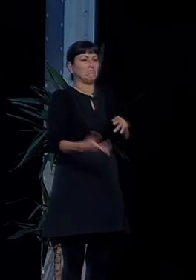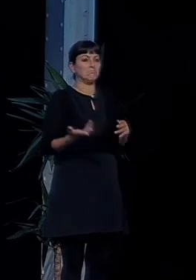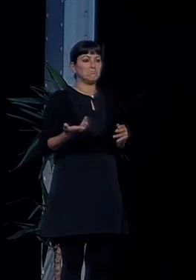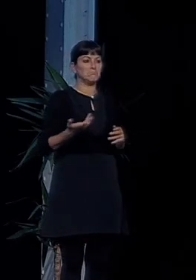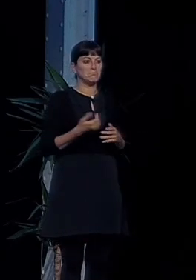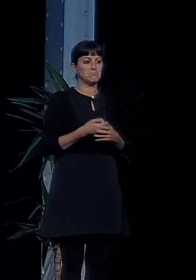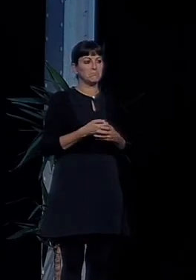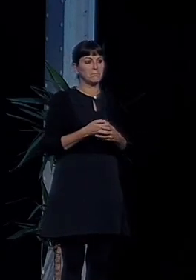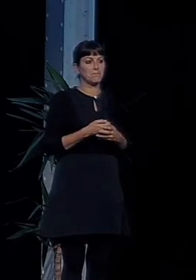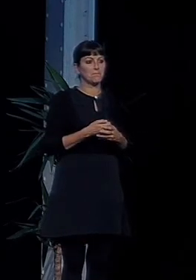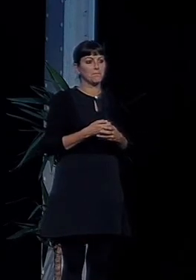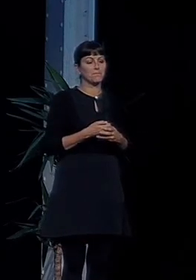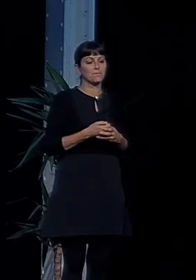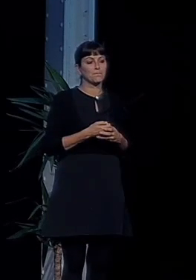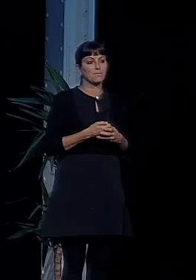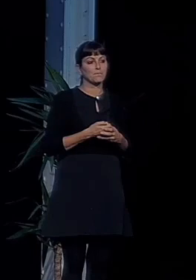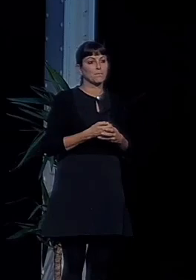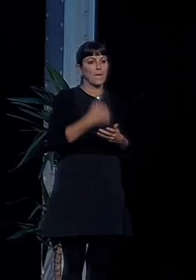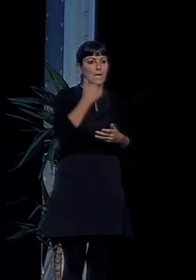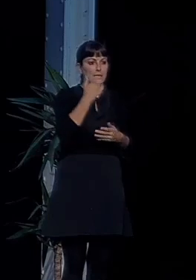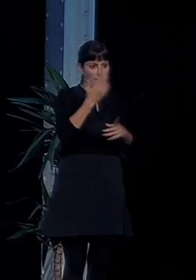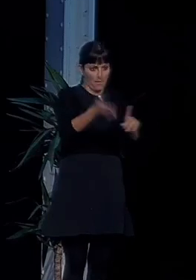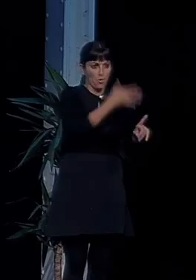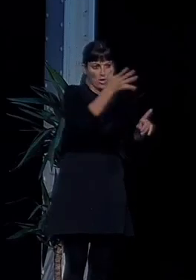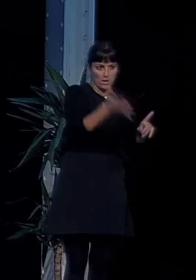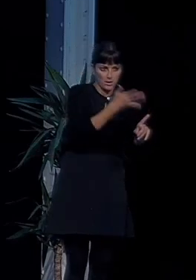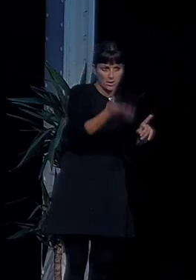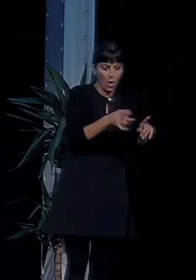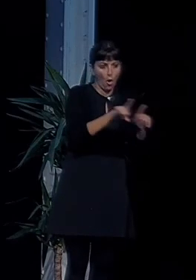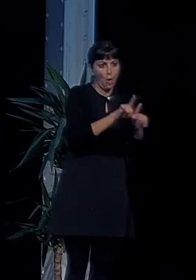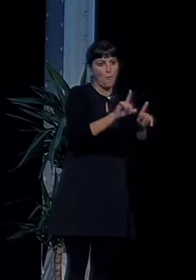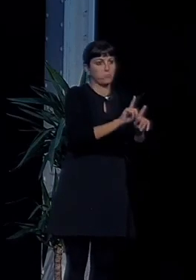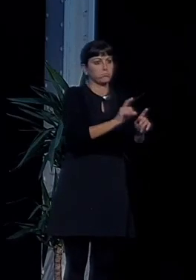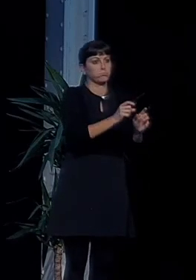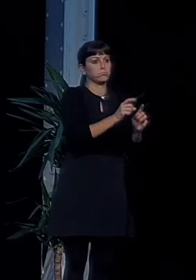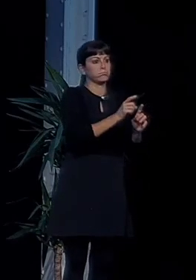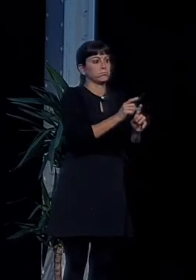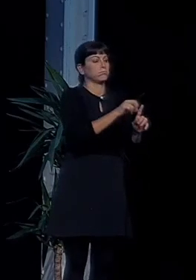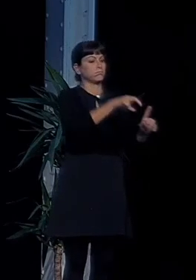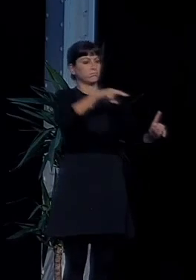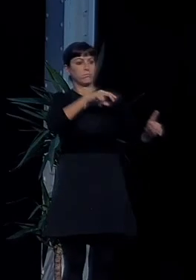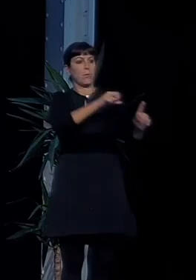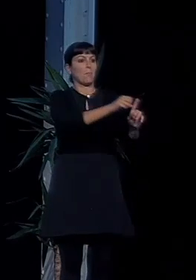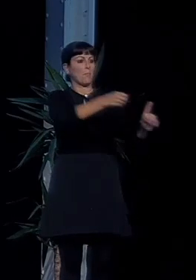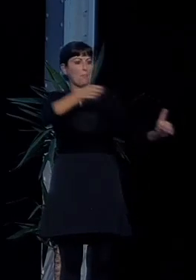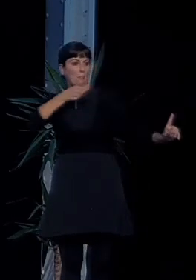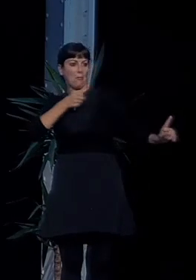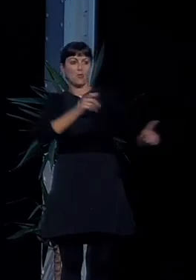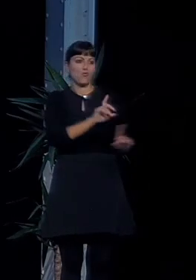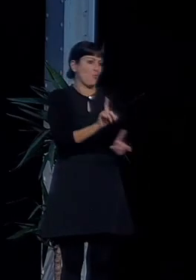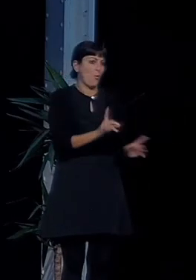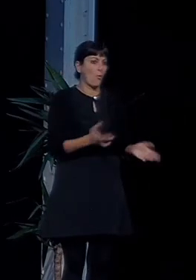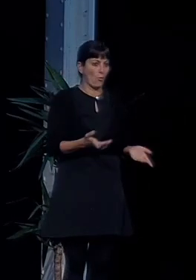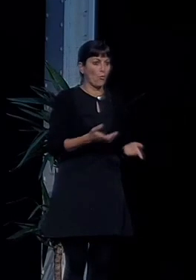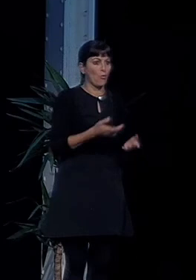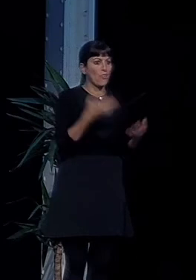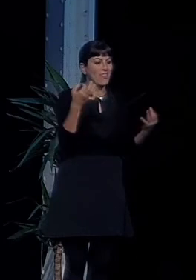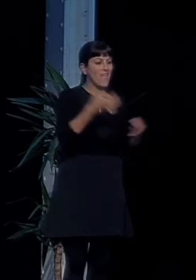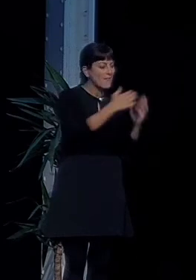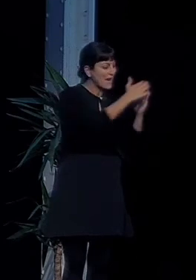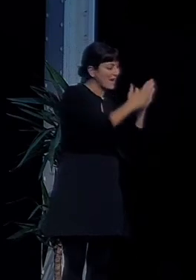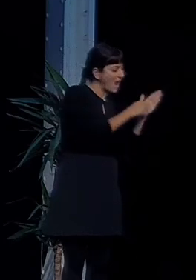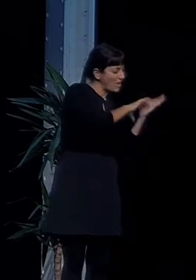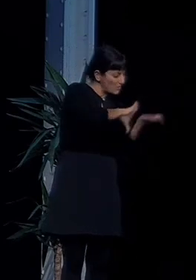sabemos que la represión y cualquier violencia no es aséptica tanto en los medios de comunicación porque están configurando el relato, ¿no? Me gustaría saber